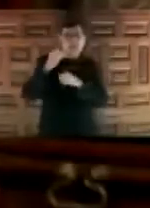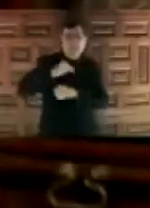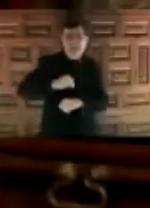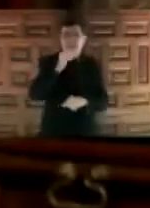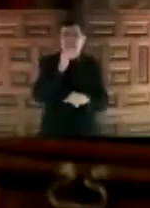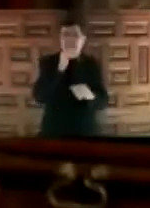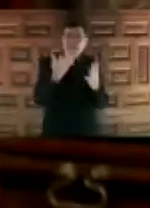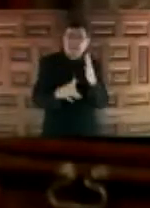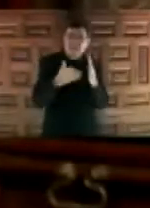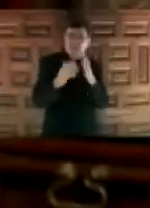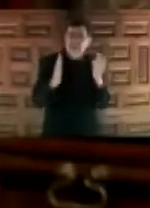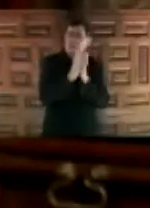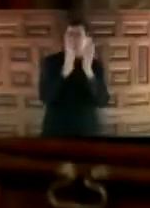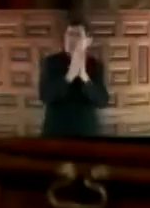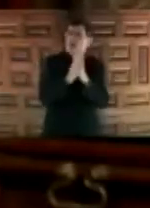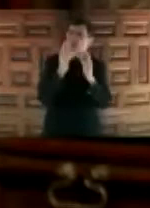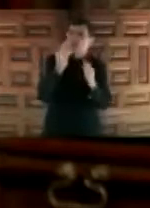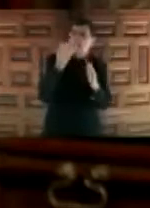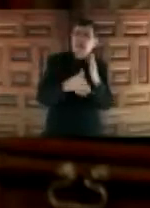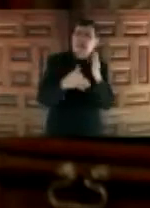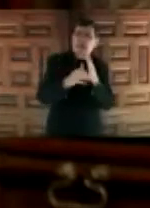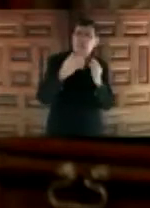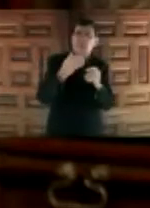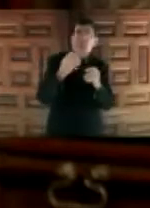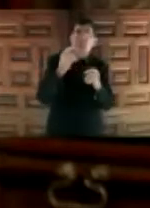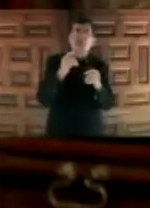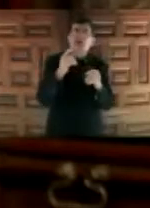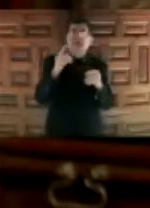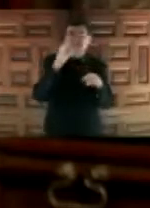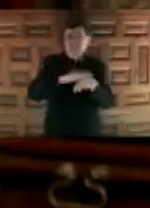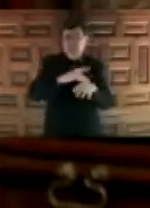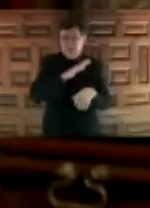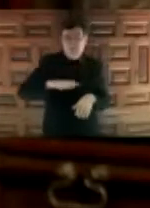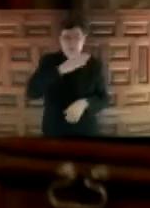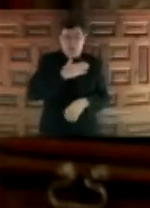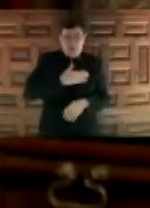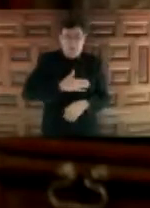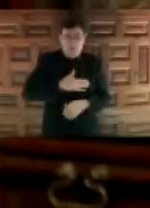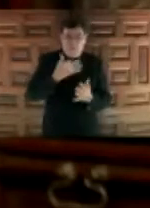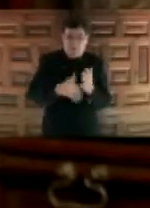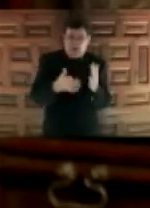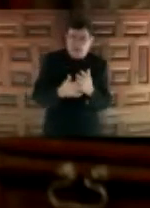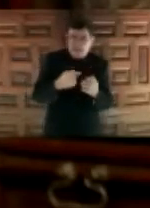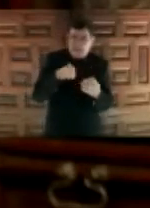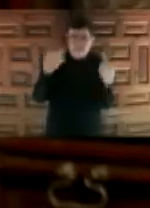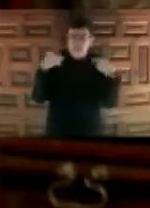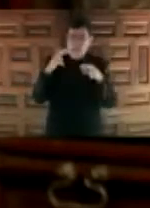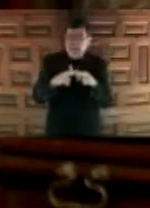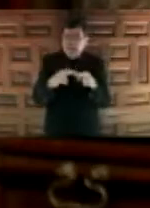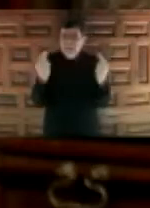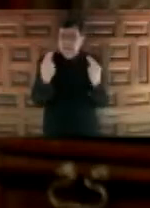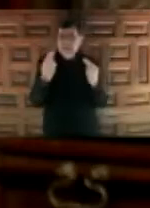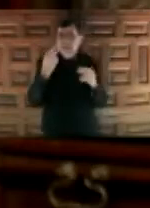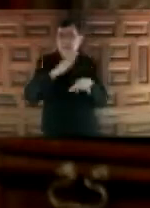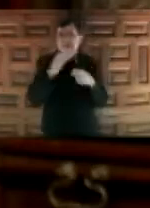autoridades que antes no participaban o participaban poquito, pero no es democrático para la inmensa mayoría de los sujetos educativos que son los profesores y sobre todo